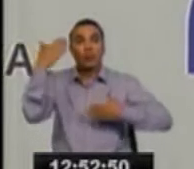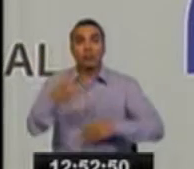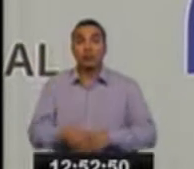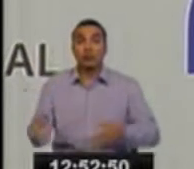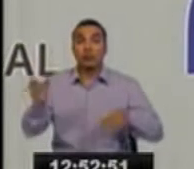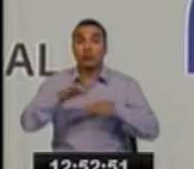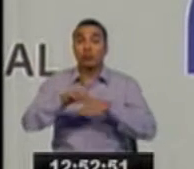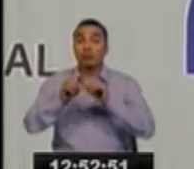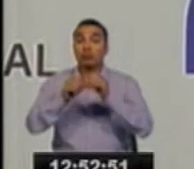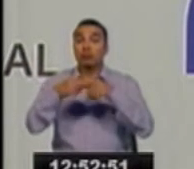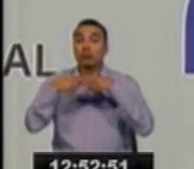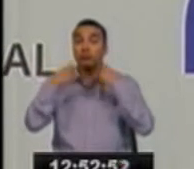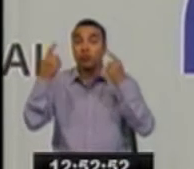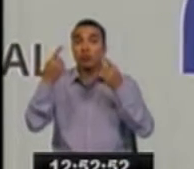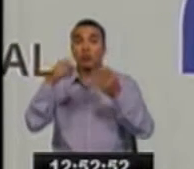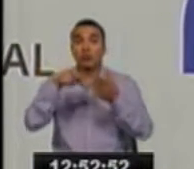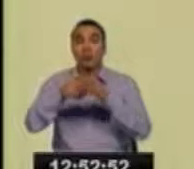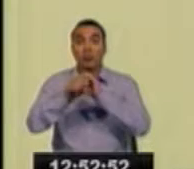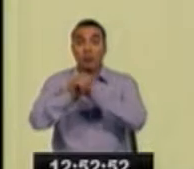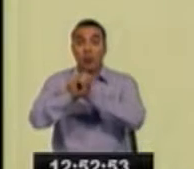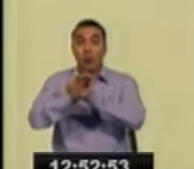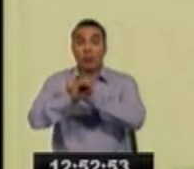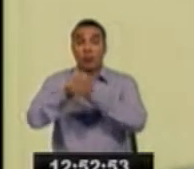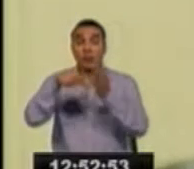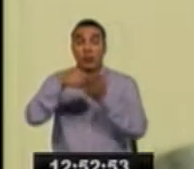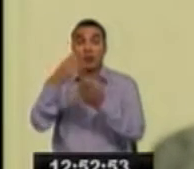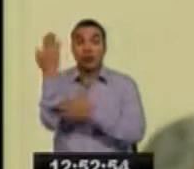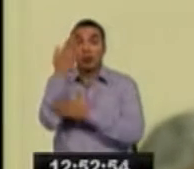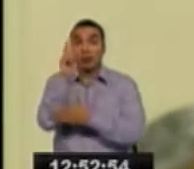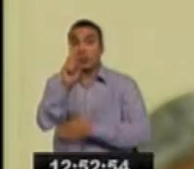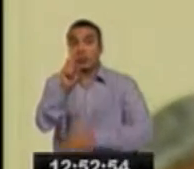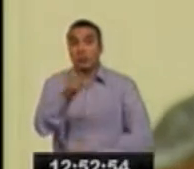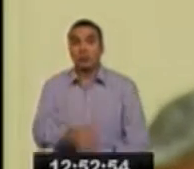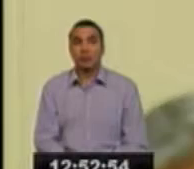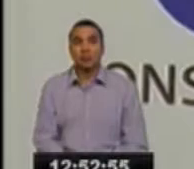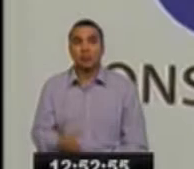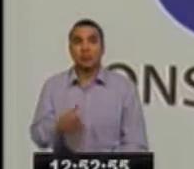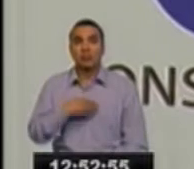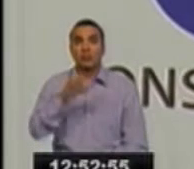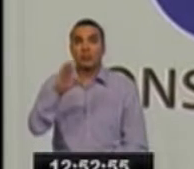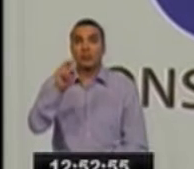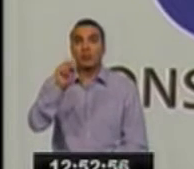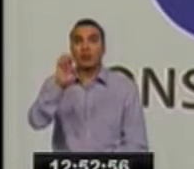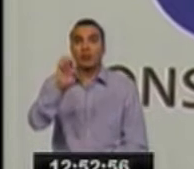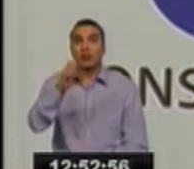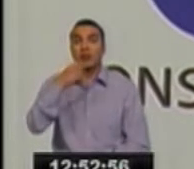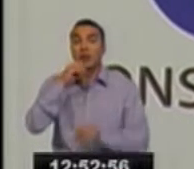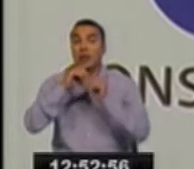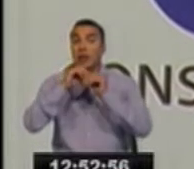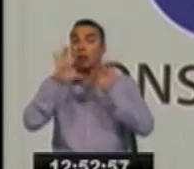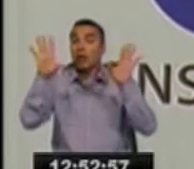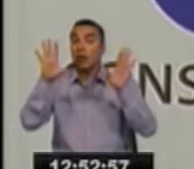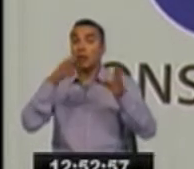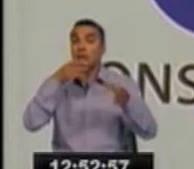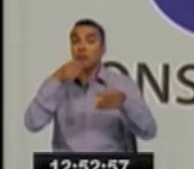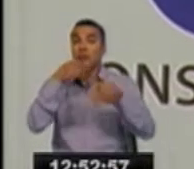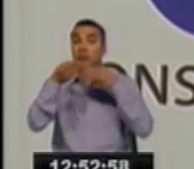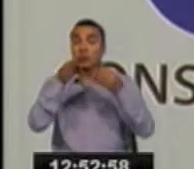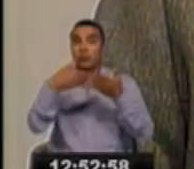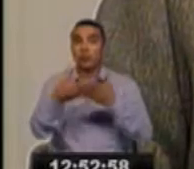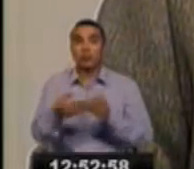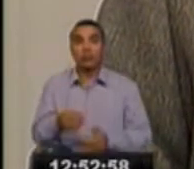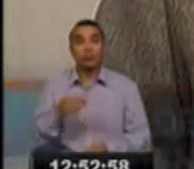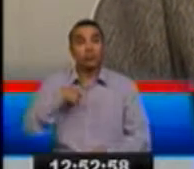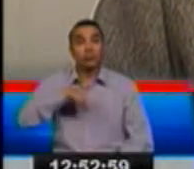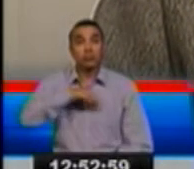promoción electoral, es decir, la propaganda pautada en los medios de comunicación, el CNE hizo una aclaración y una advertencia. En